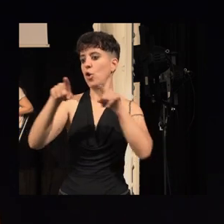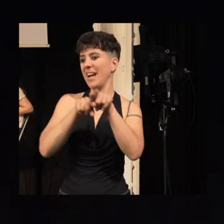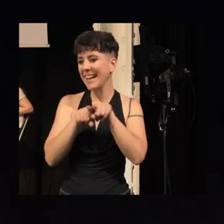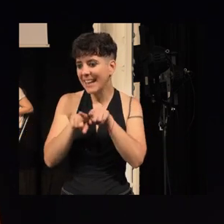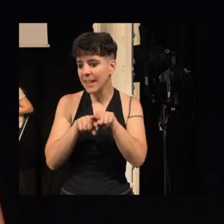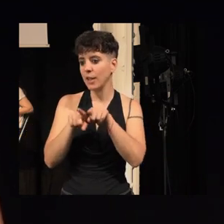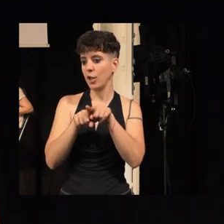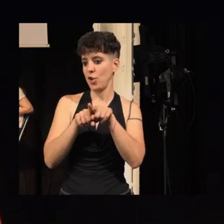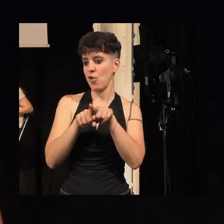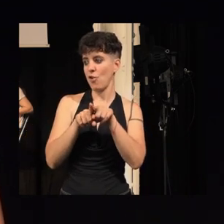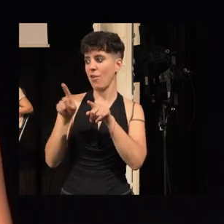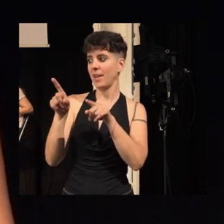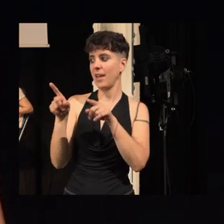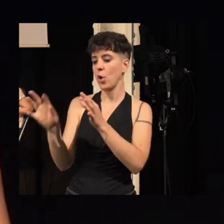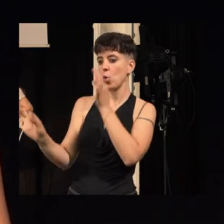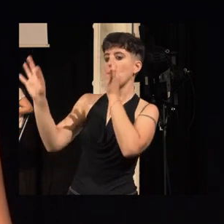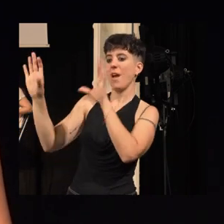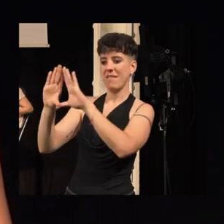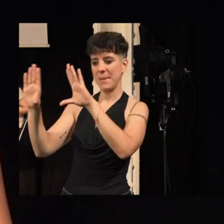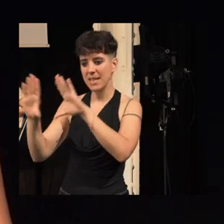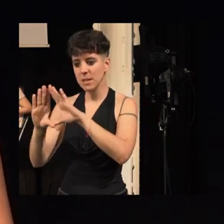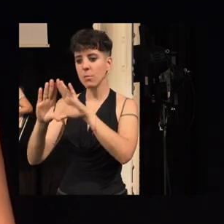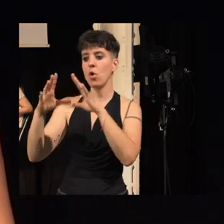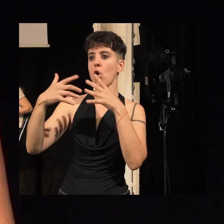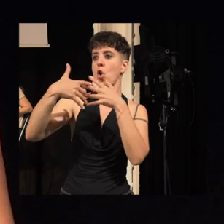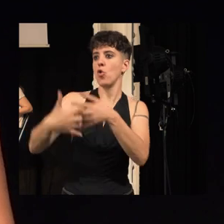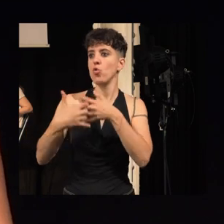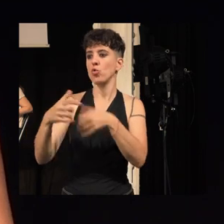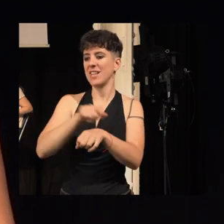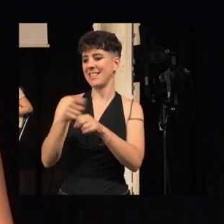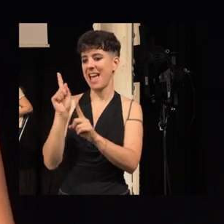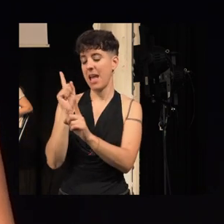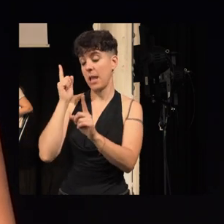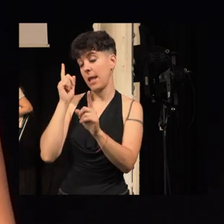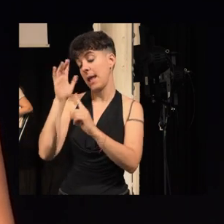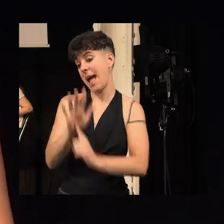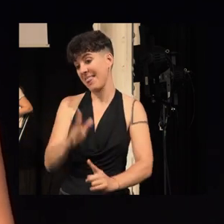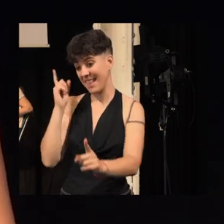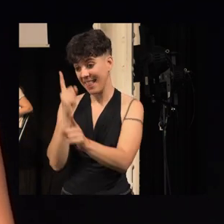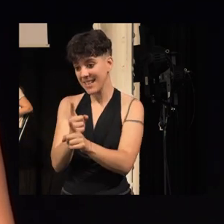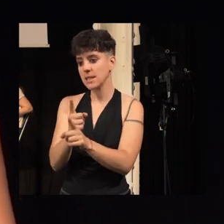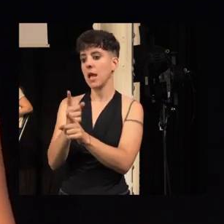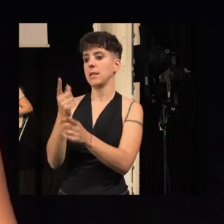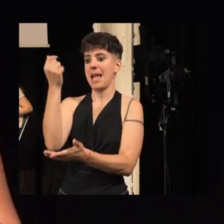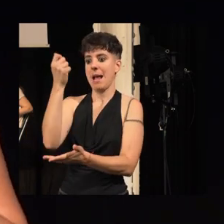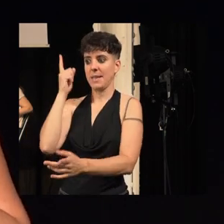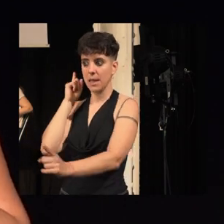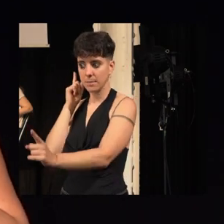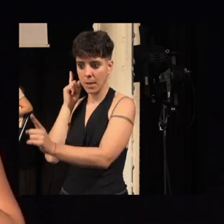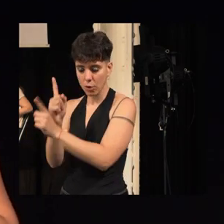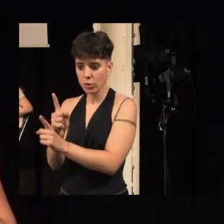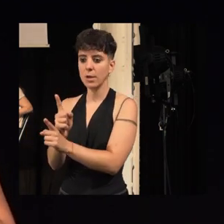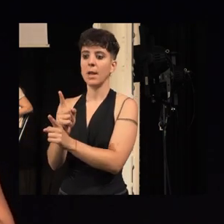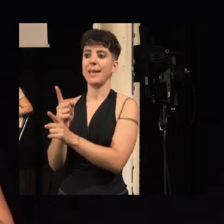se alimente del feminismo, que se alimente de las luchas antirracistas, de las luchas anticapitalistas, que dialogue y se alíe con el resto de